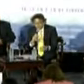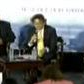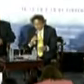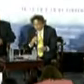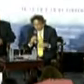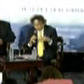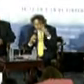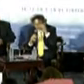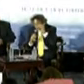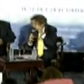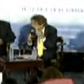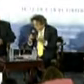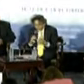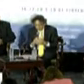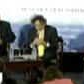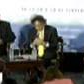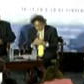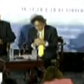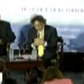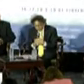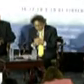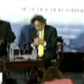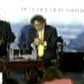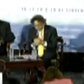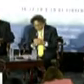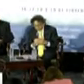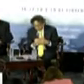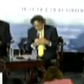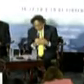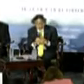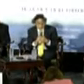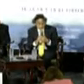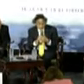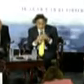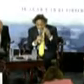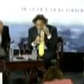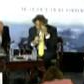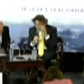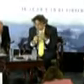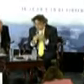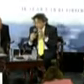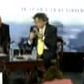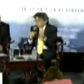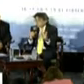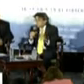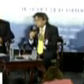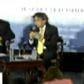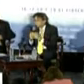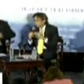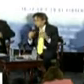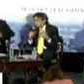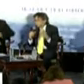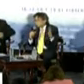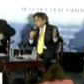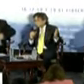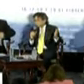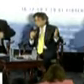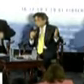Ahí está. Hola, muy buenas tardes. Muchas gracias a la senadora. Bienvenidos todos. Los que estén de pie, por